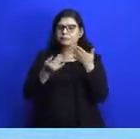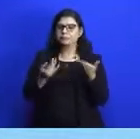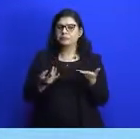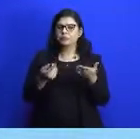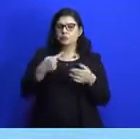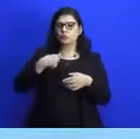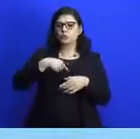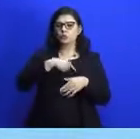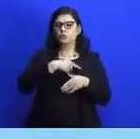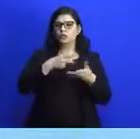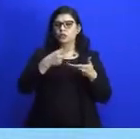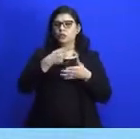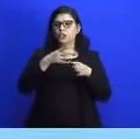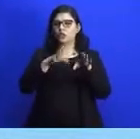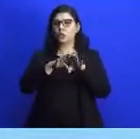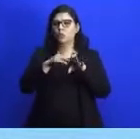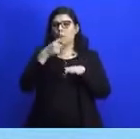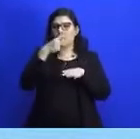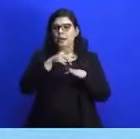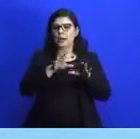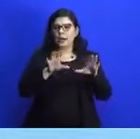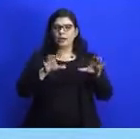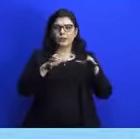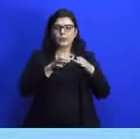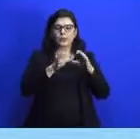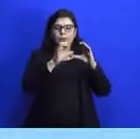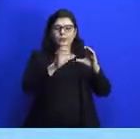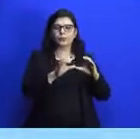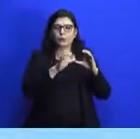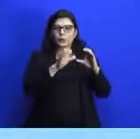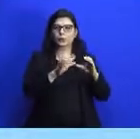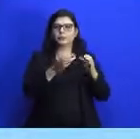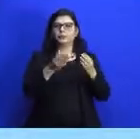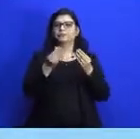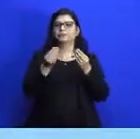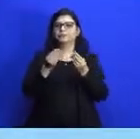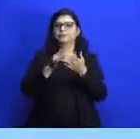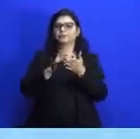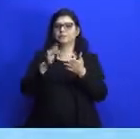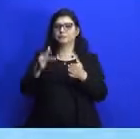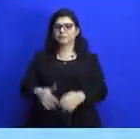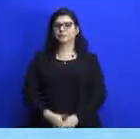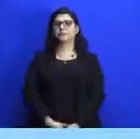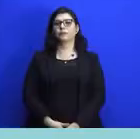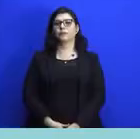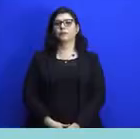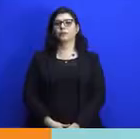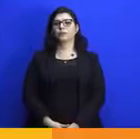para también cuidar a las comunidades de las que formamos parte. Muchas gracias.